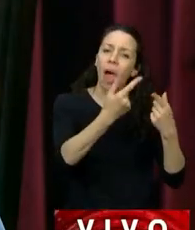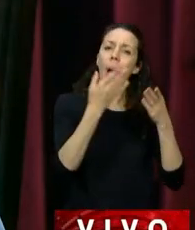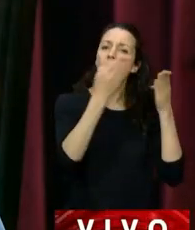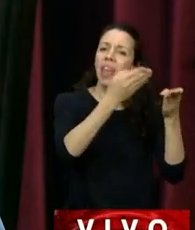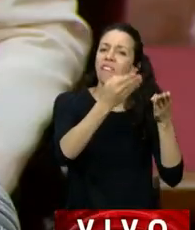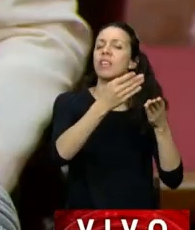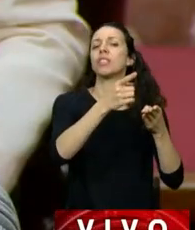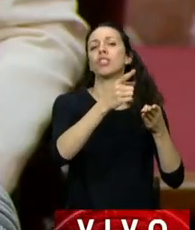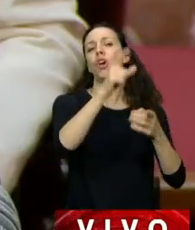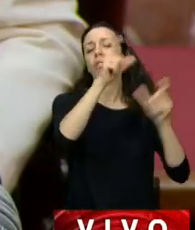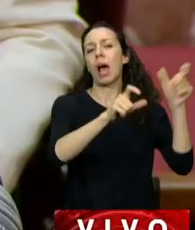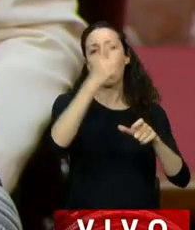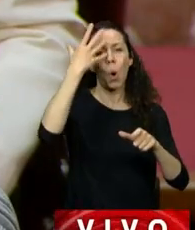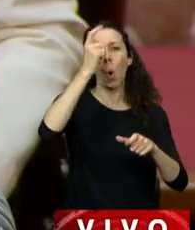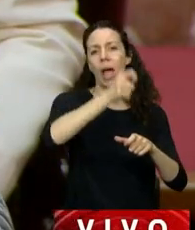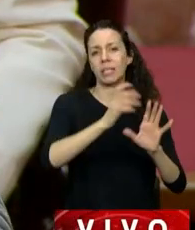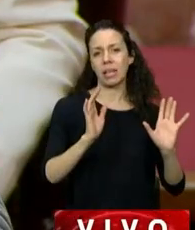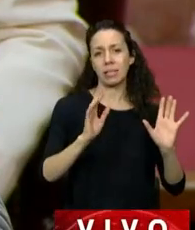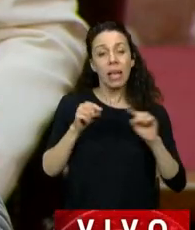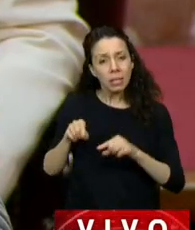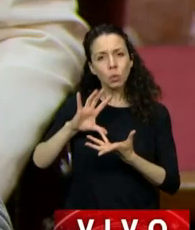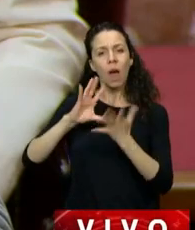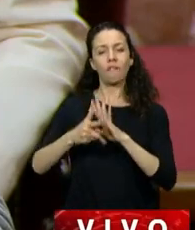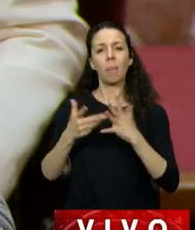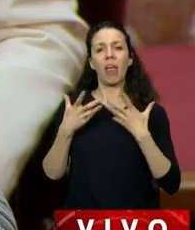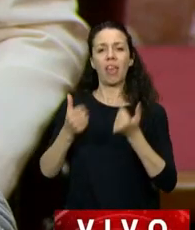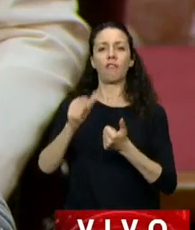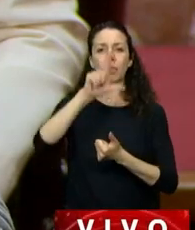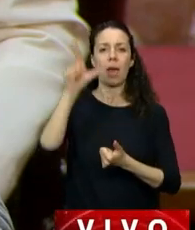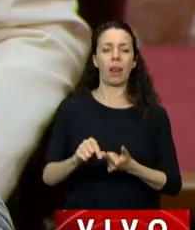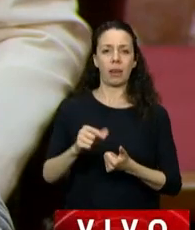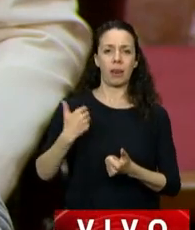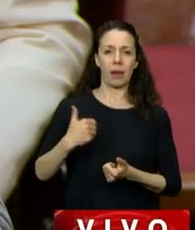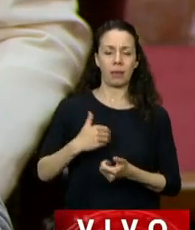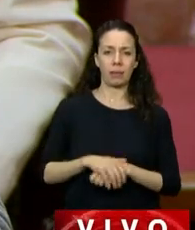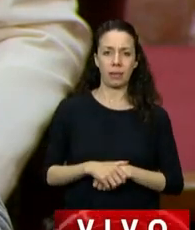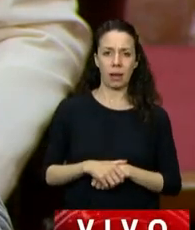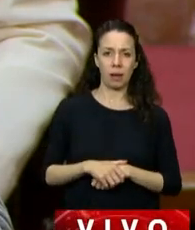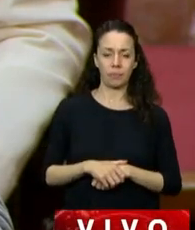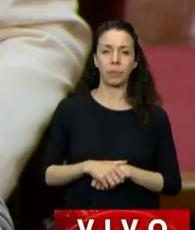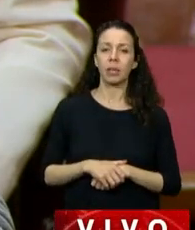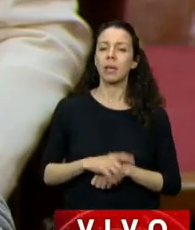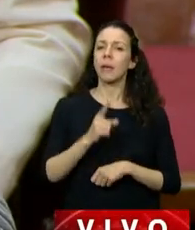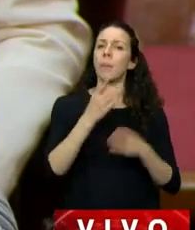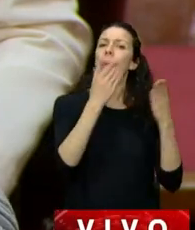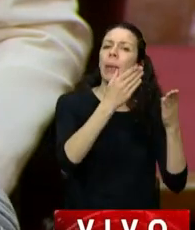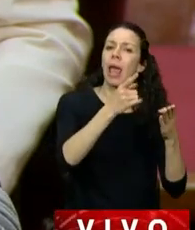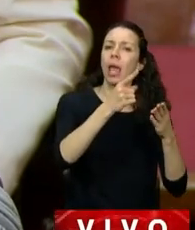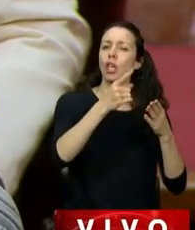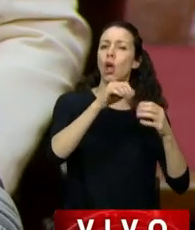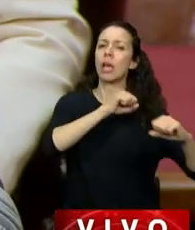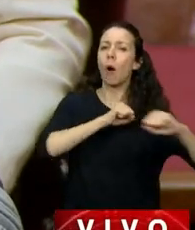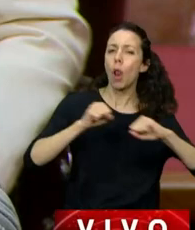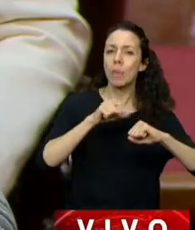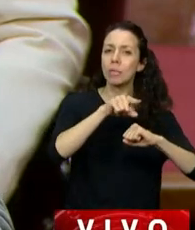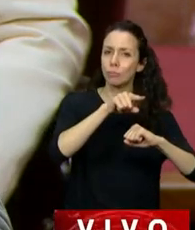Eso es defender la República. De este lado está la justicia y la democracia. Del otro lado están los privilegios y el golpismo. Hoy